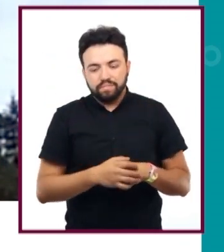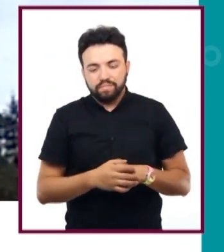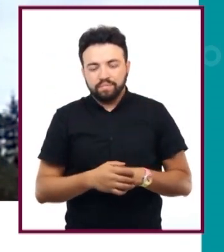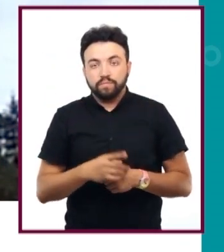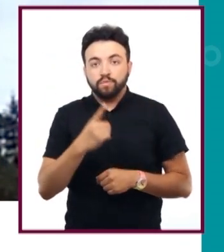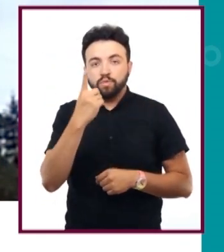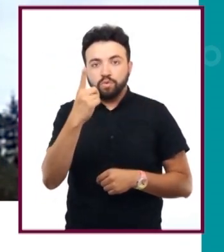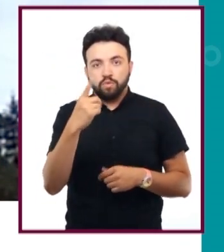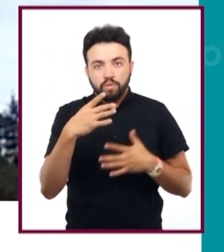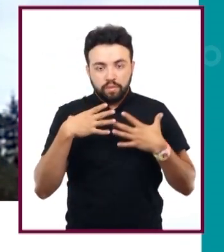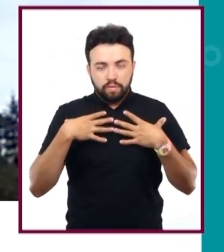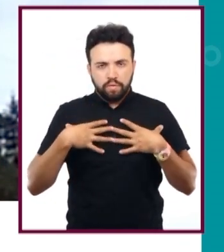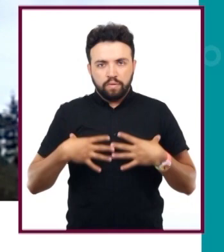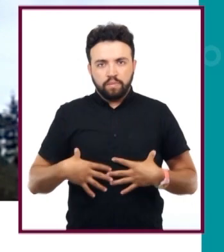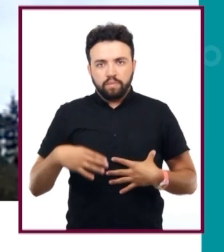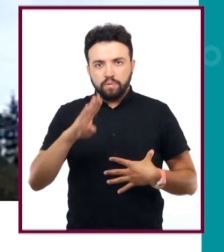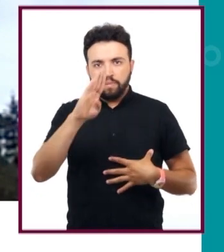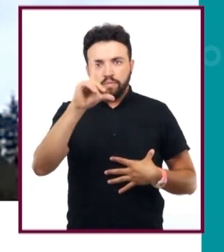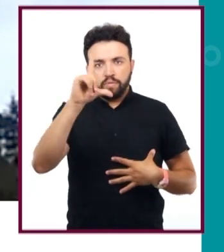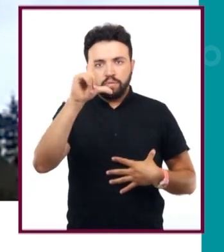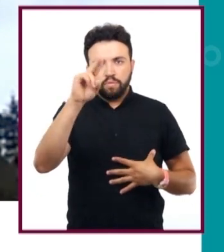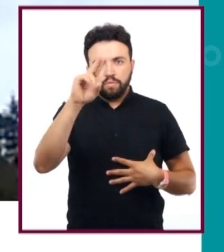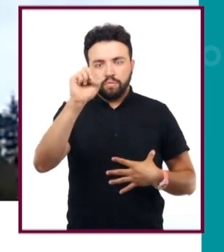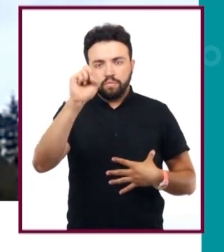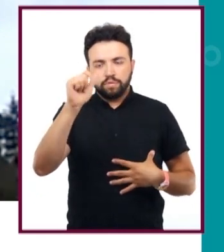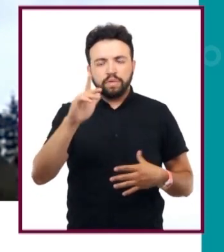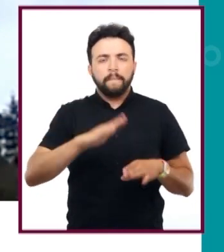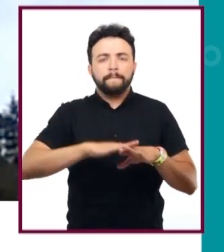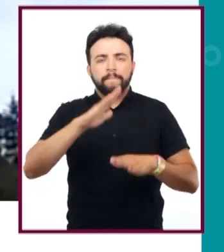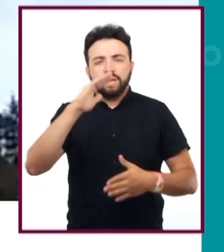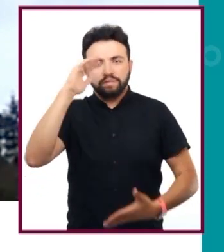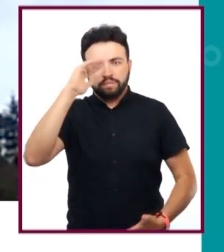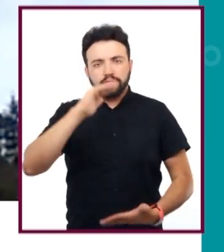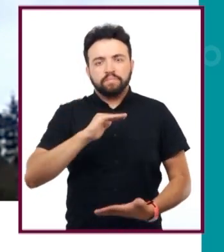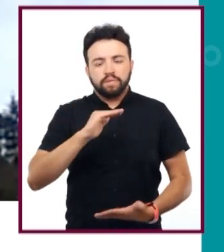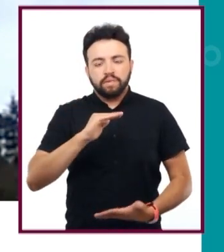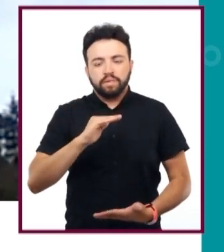es muy difícil de tejerlo. Sí,